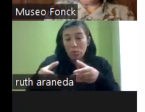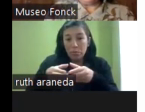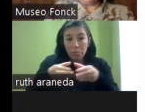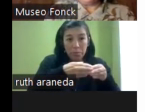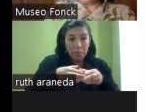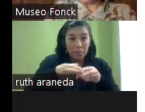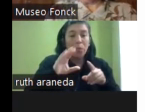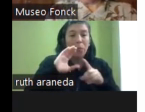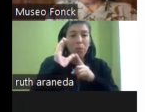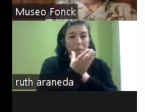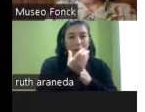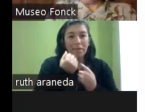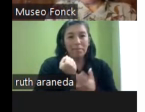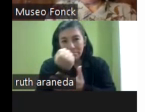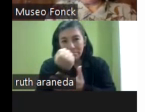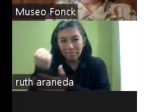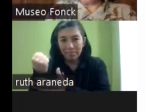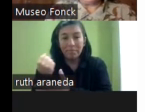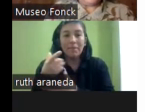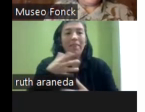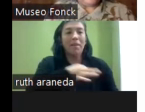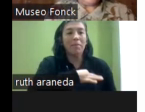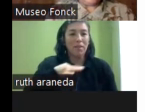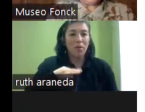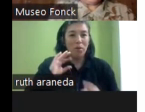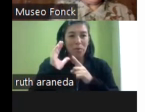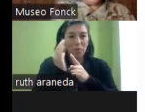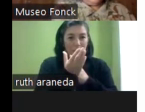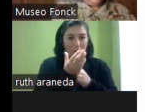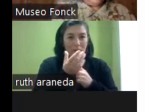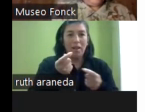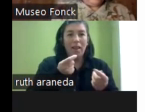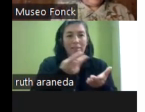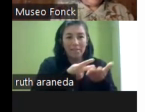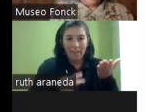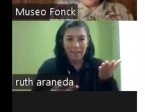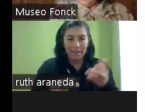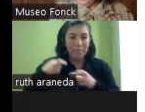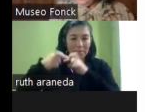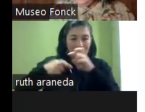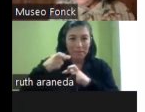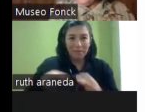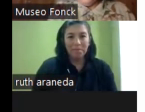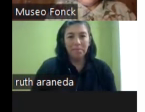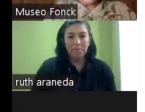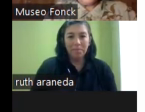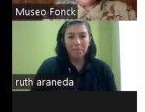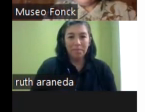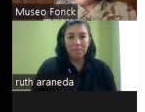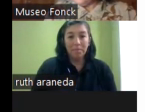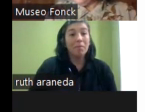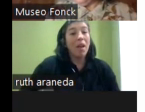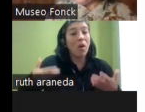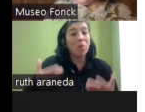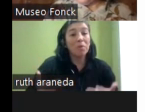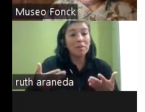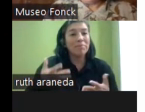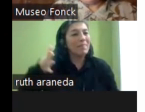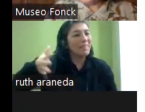Culturales Colaboradoras del Ministerio de las Culturas, las Artes y el Patrimonio. En esta ocasión, una